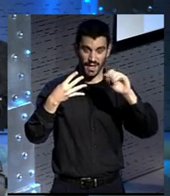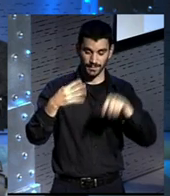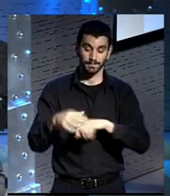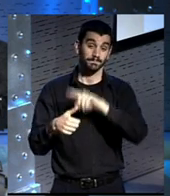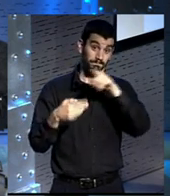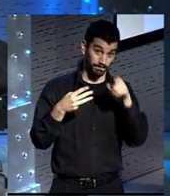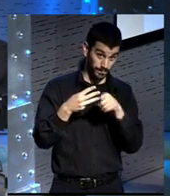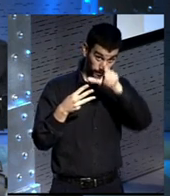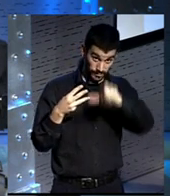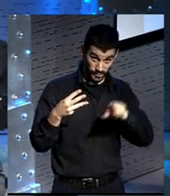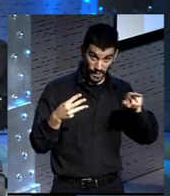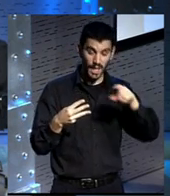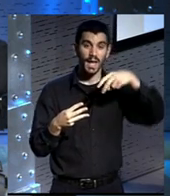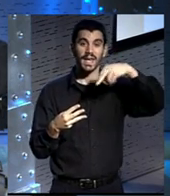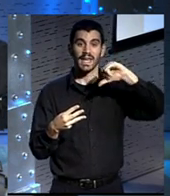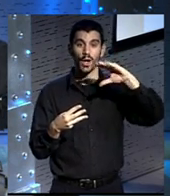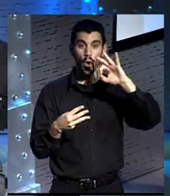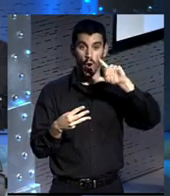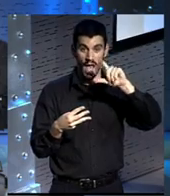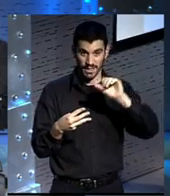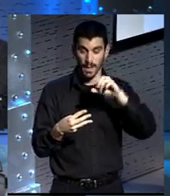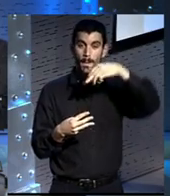Bankinter. Inició su carrera como consultor de